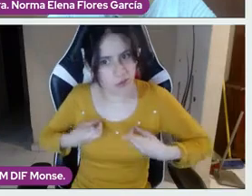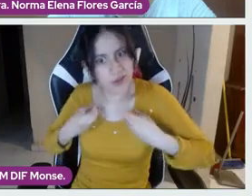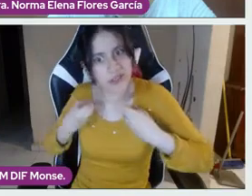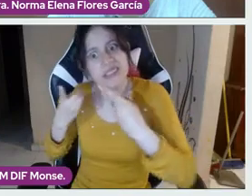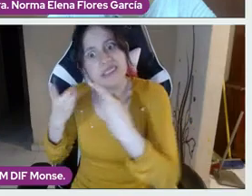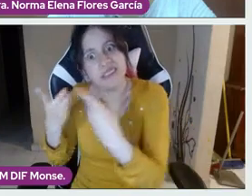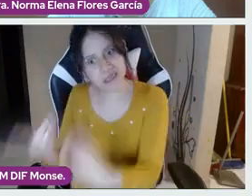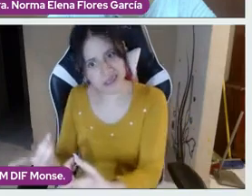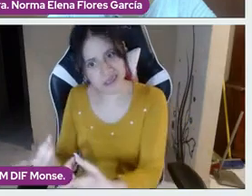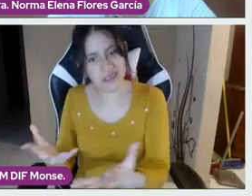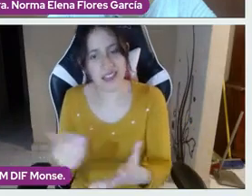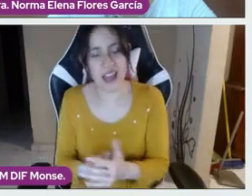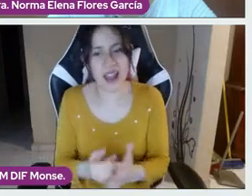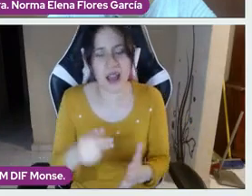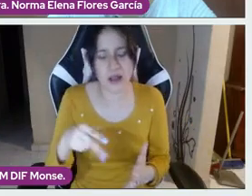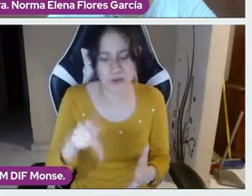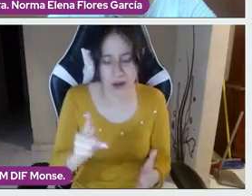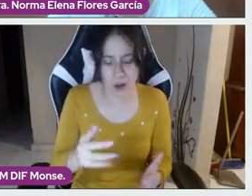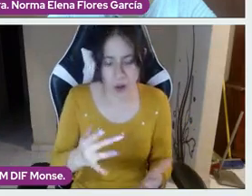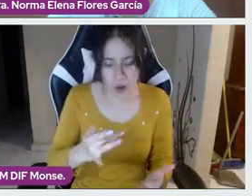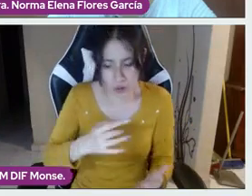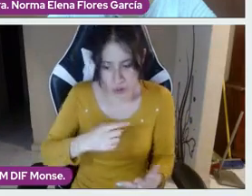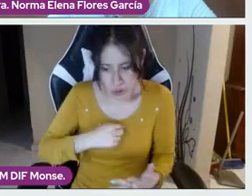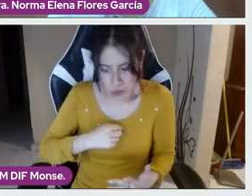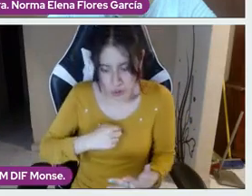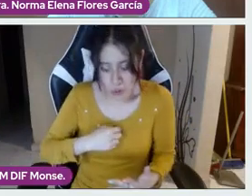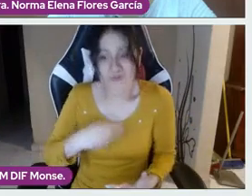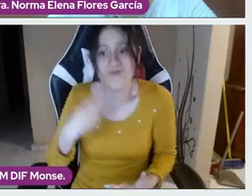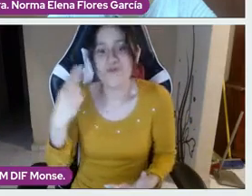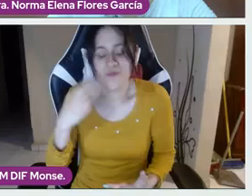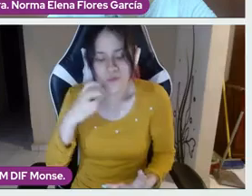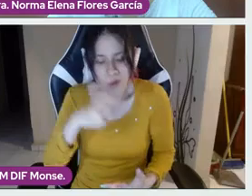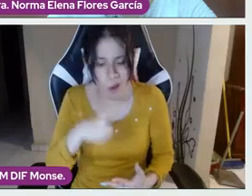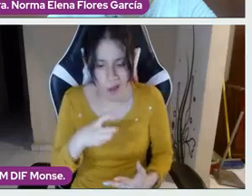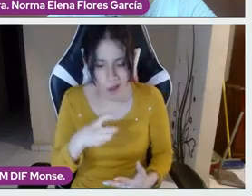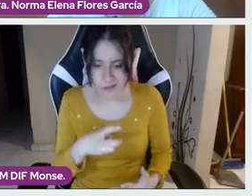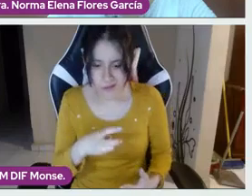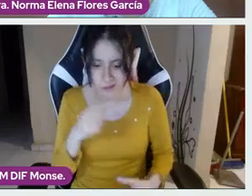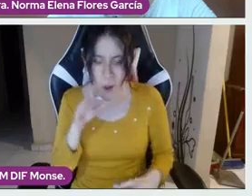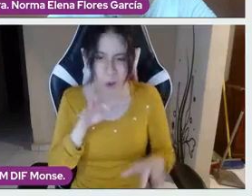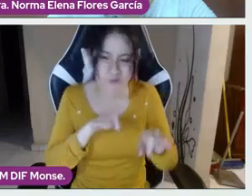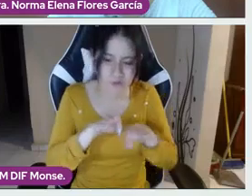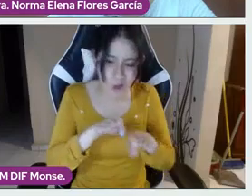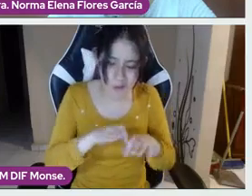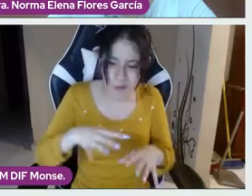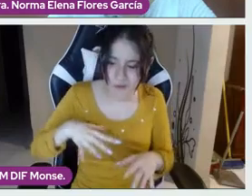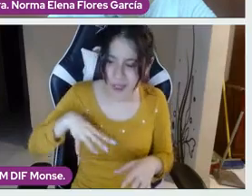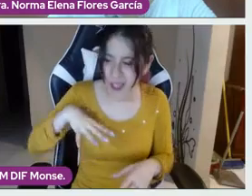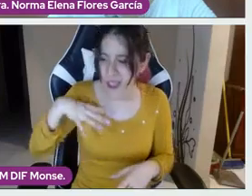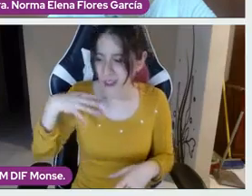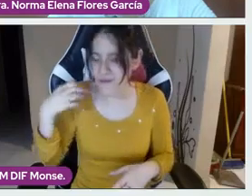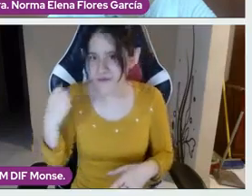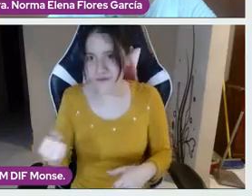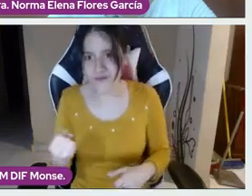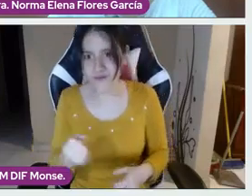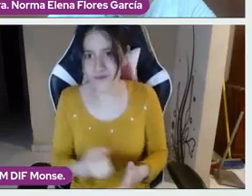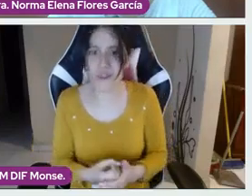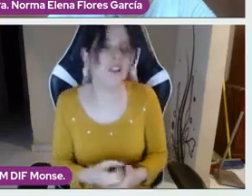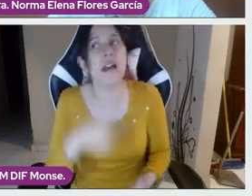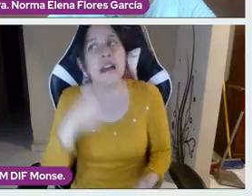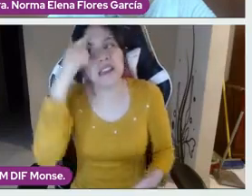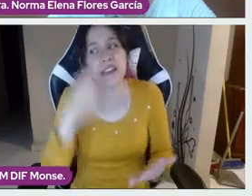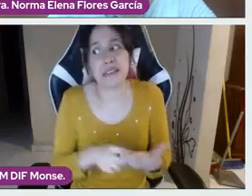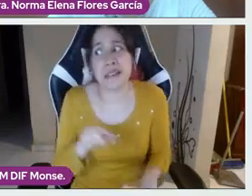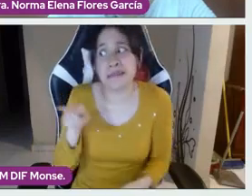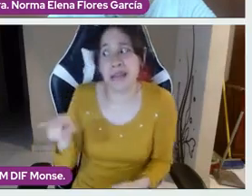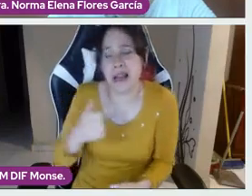¿no? Pero es como yo lo que tengo que trabajar, ¿no? ¿Qué a mí me mueve a darles más? A creer que no pueden, a creer que están